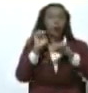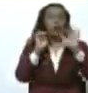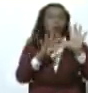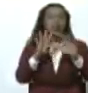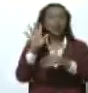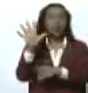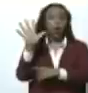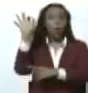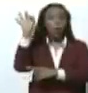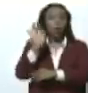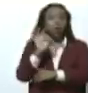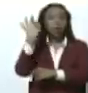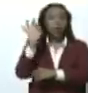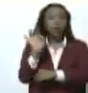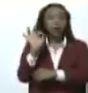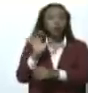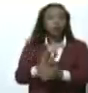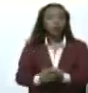59.95%.